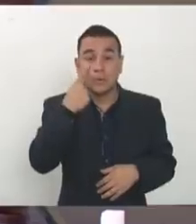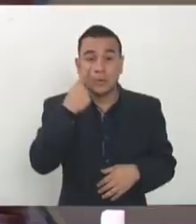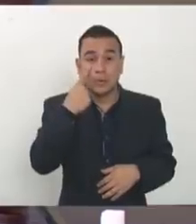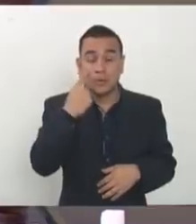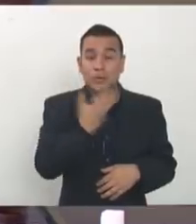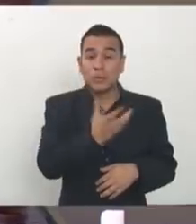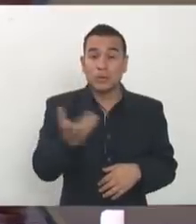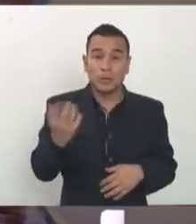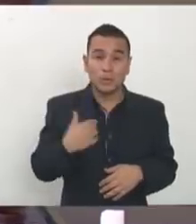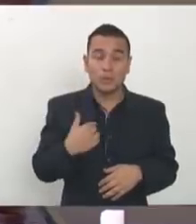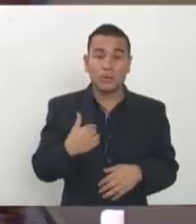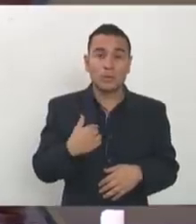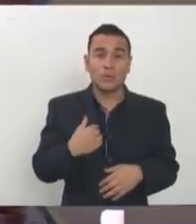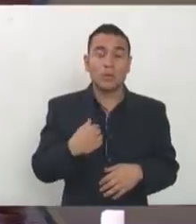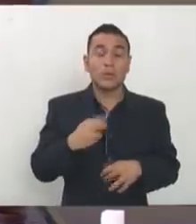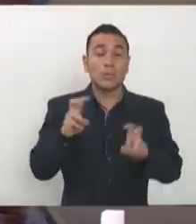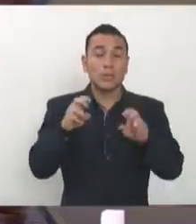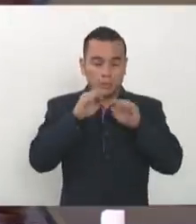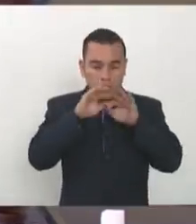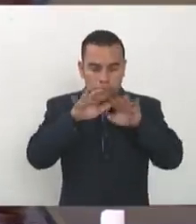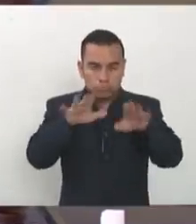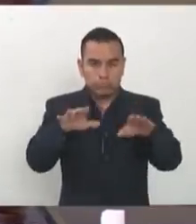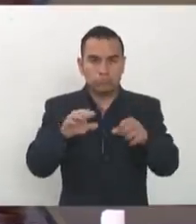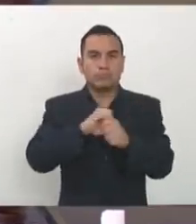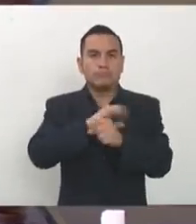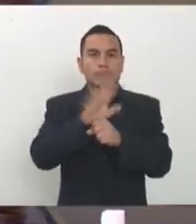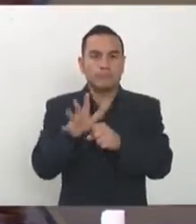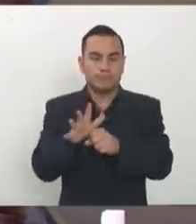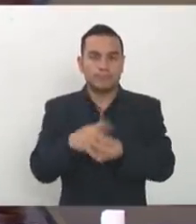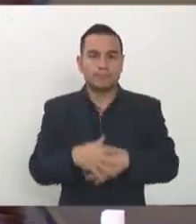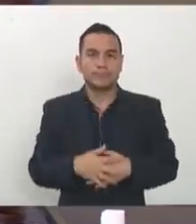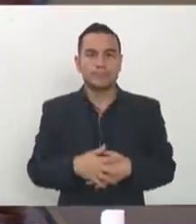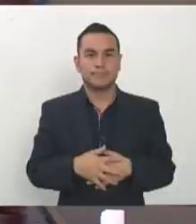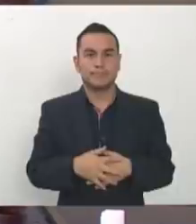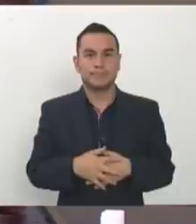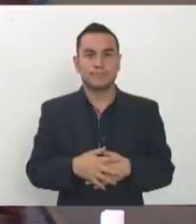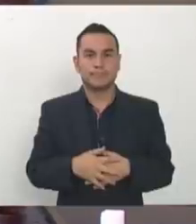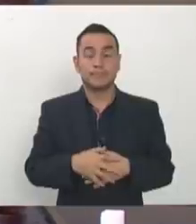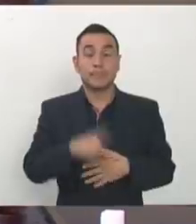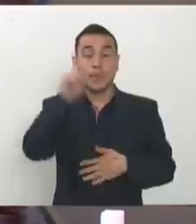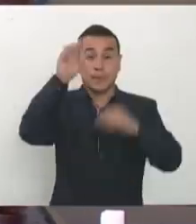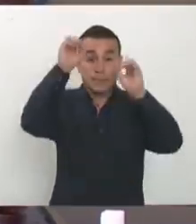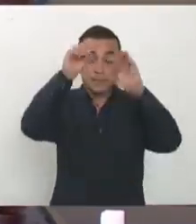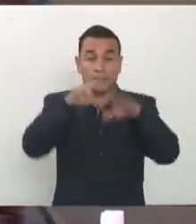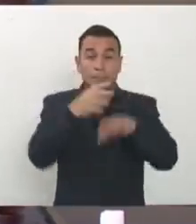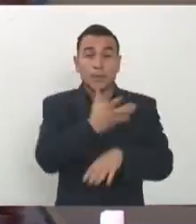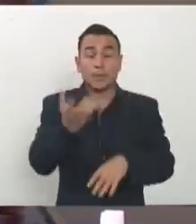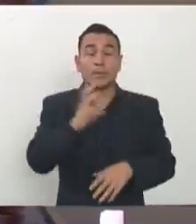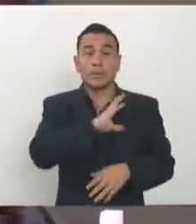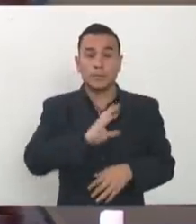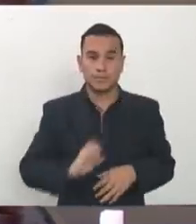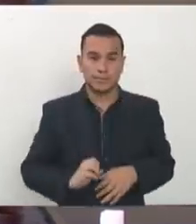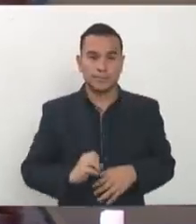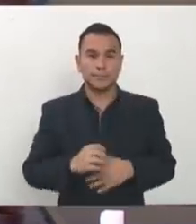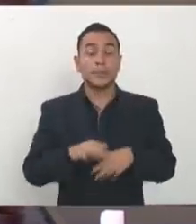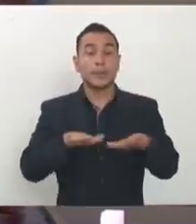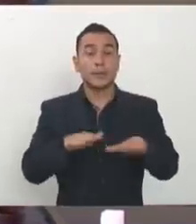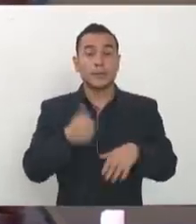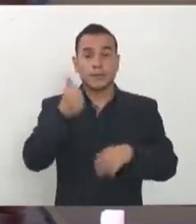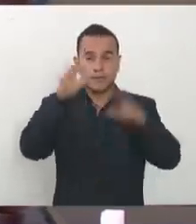nascar países del mundo en el tratamiento de esta pandemia del combate de esta pandemia que nos bendiga a todos y que dios bendiga el salvador muchas